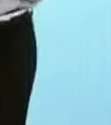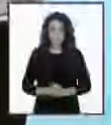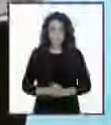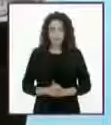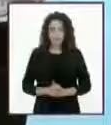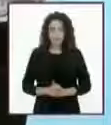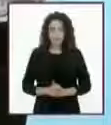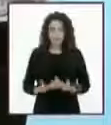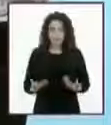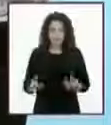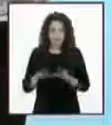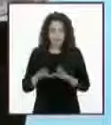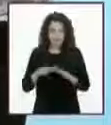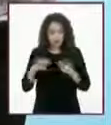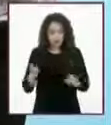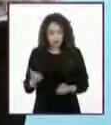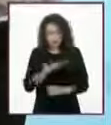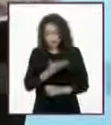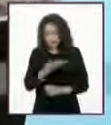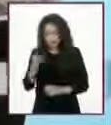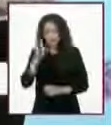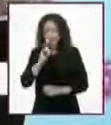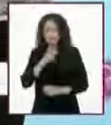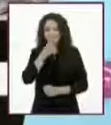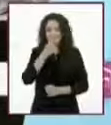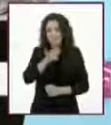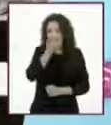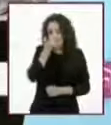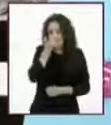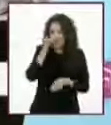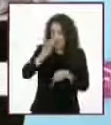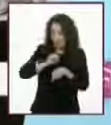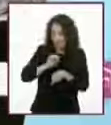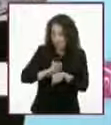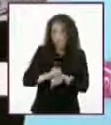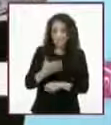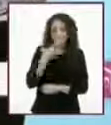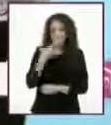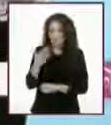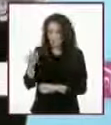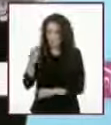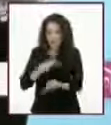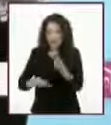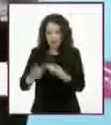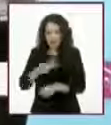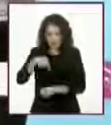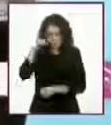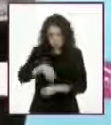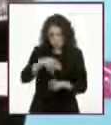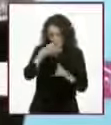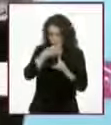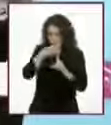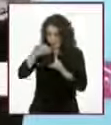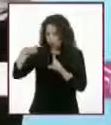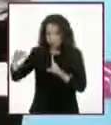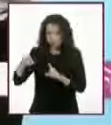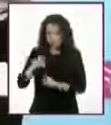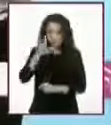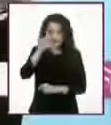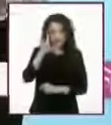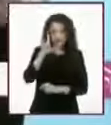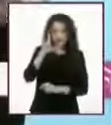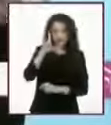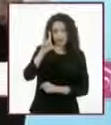¿Qué tal, alumnas y alumnos de secundaria? Sean bienvenidas y bienvenidos a su programa de lengua materna